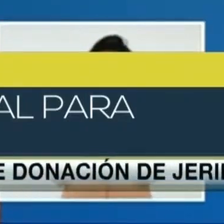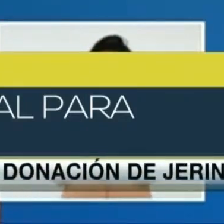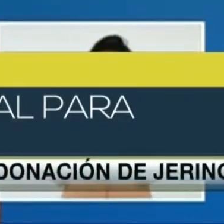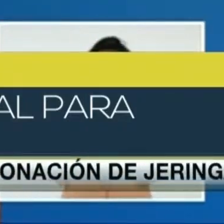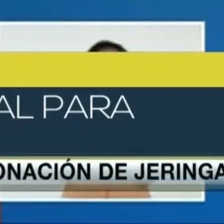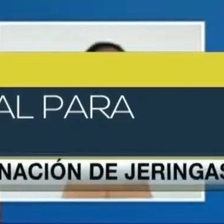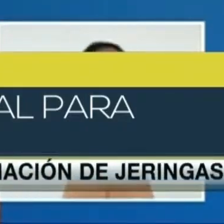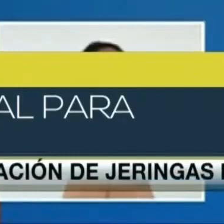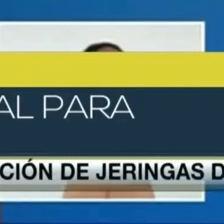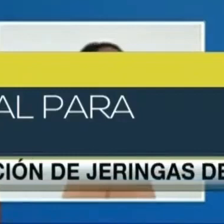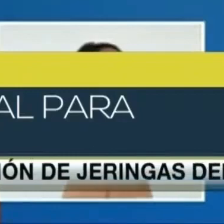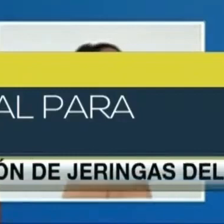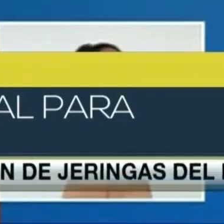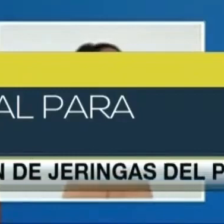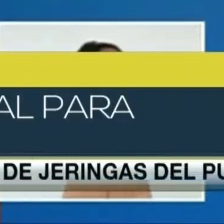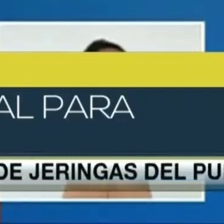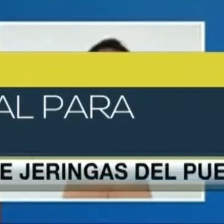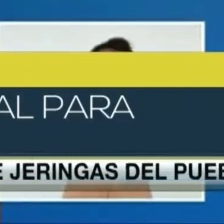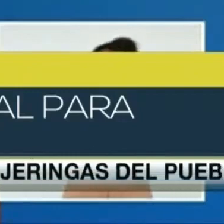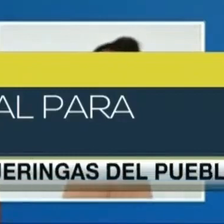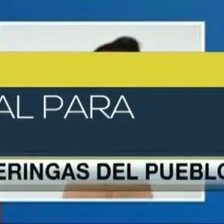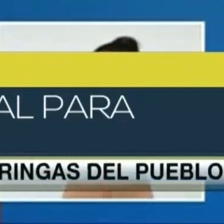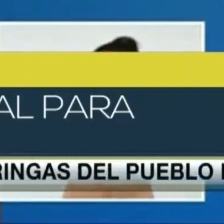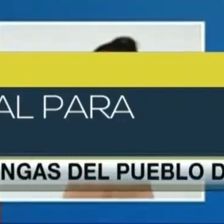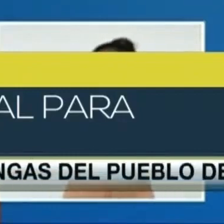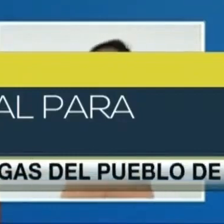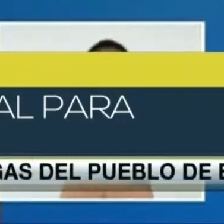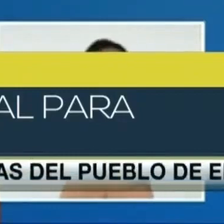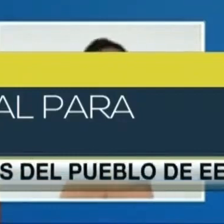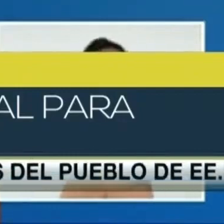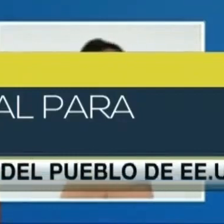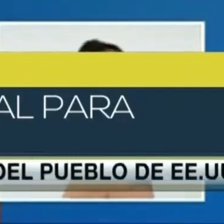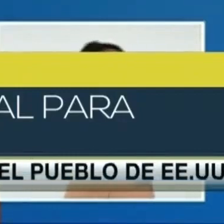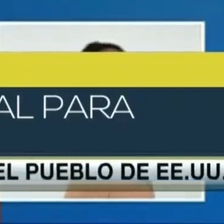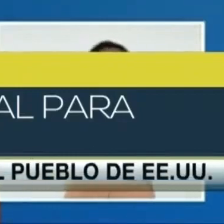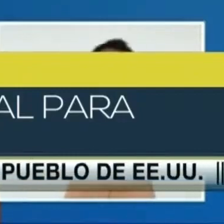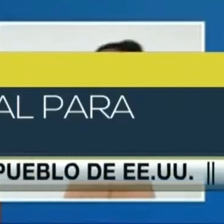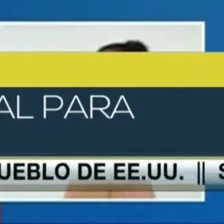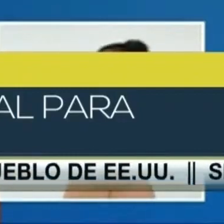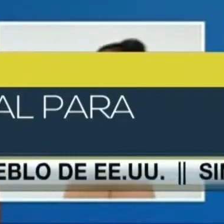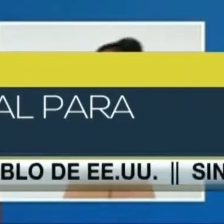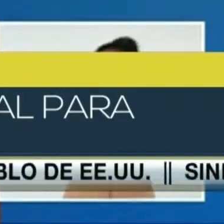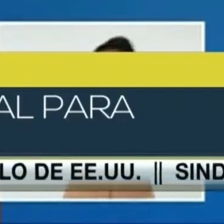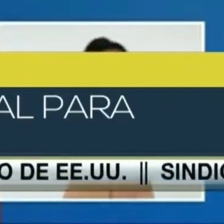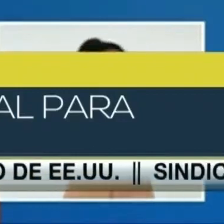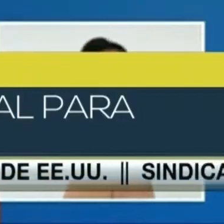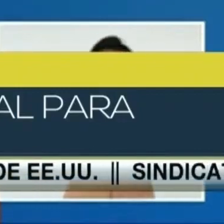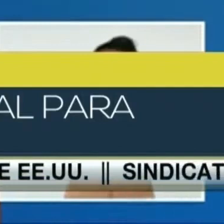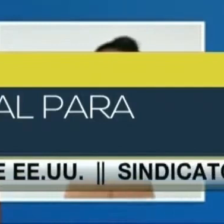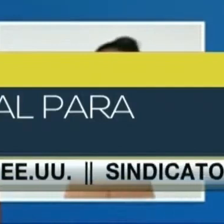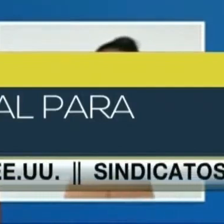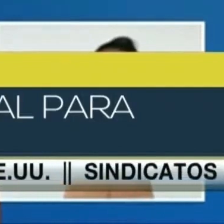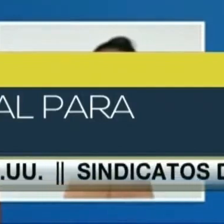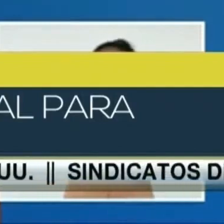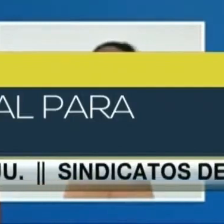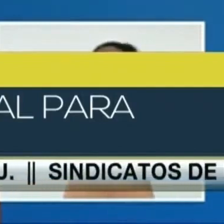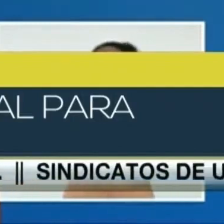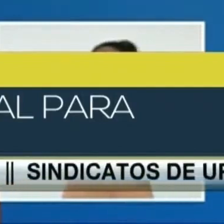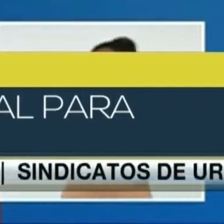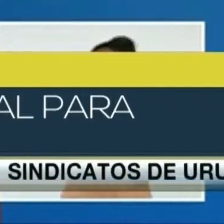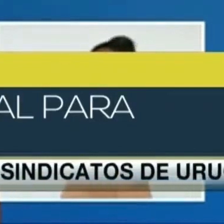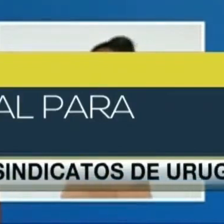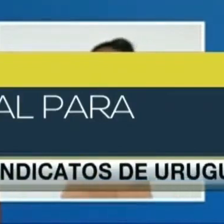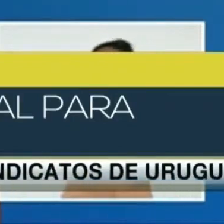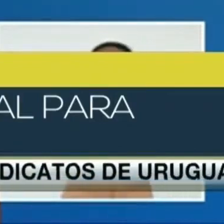y de periodismo veraz, objetivo, e irrespeta el derecho de